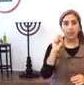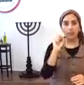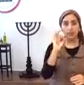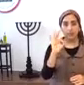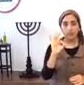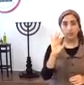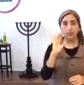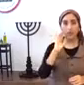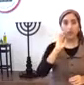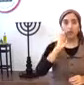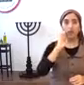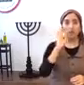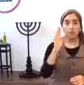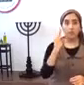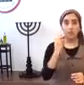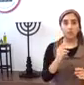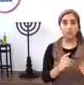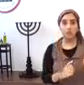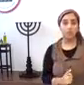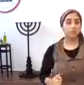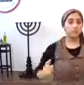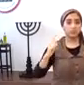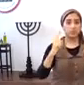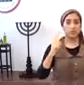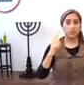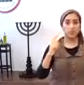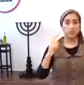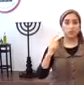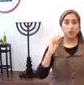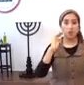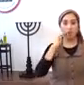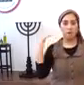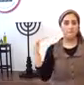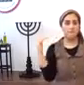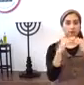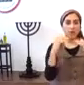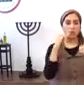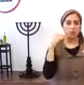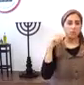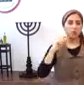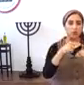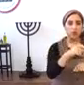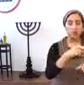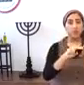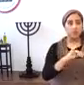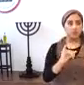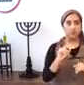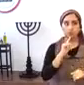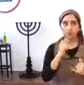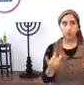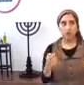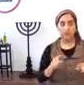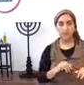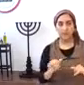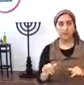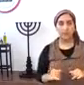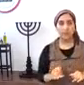Esaf se levantará y te hará daño y miren es real